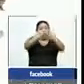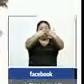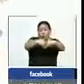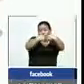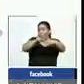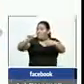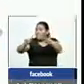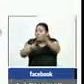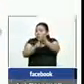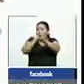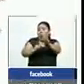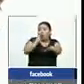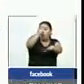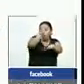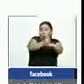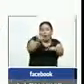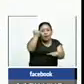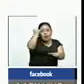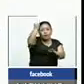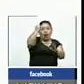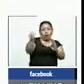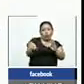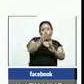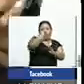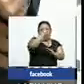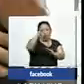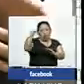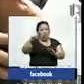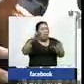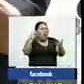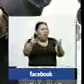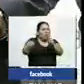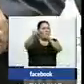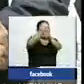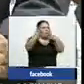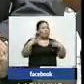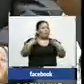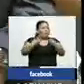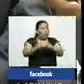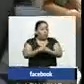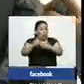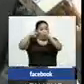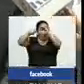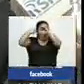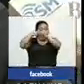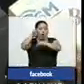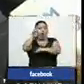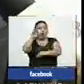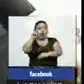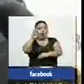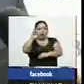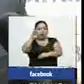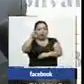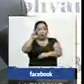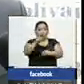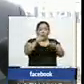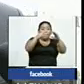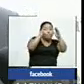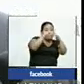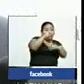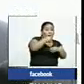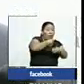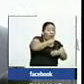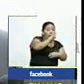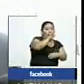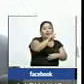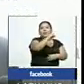pionera en adoptar esta estrategia en el país con un propósito social. Con imágenes de Roberto Martínez, Jennifer Flores para